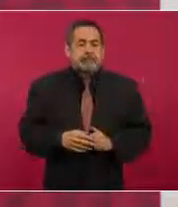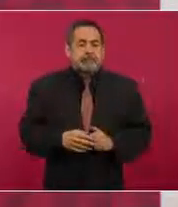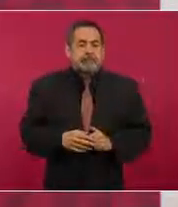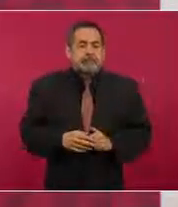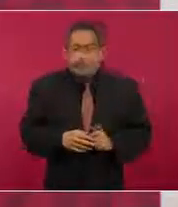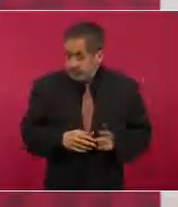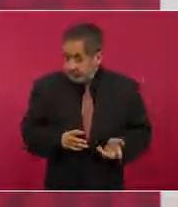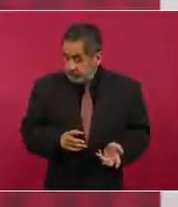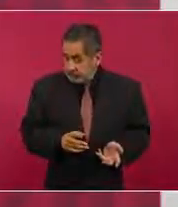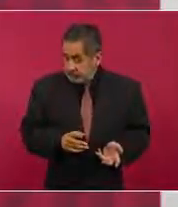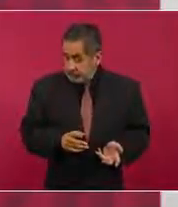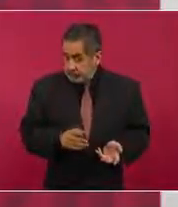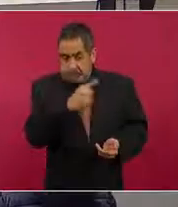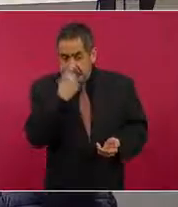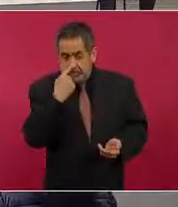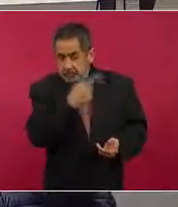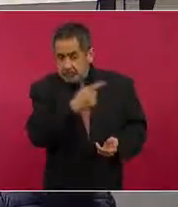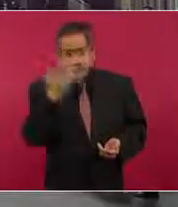¿O no?